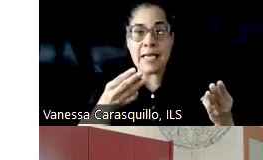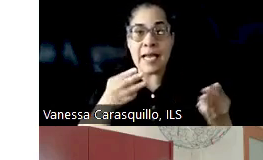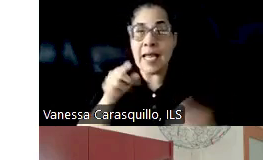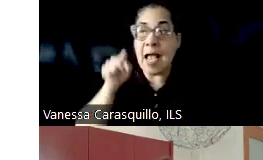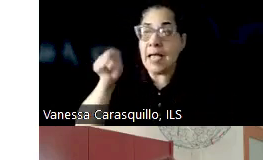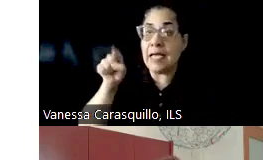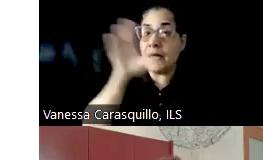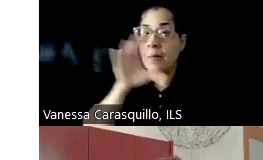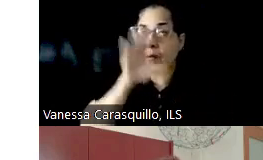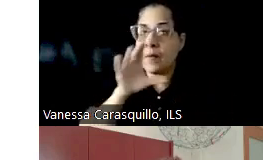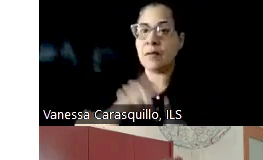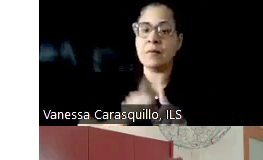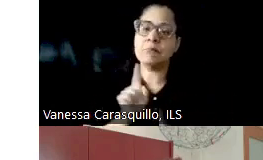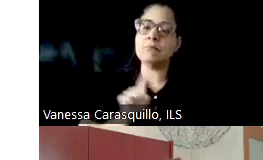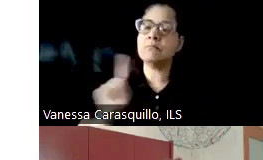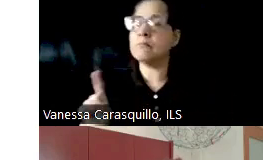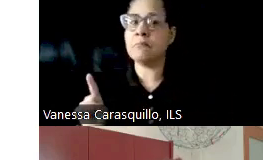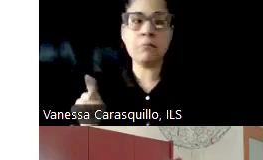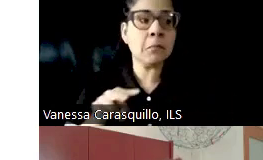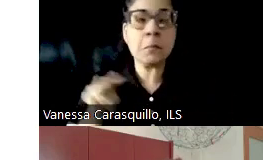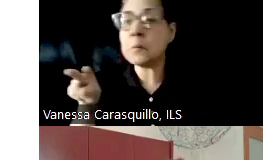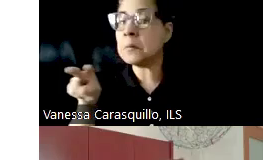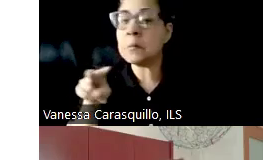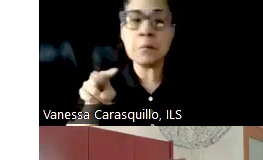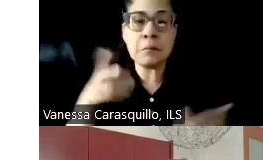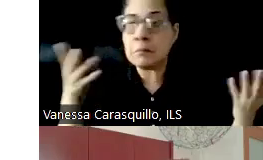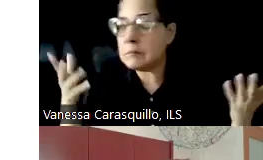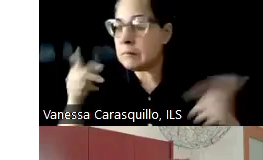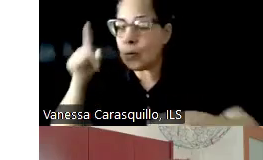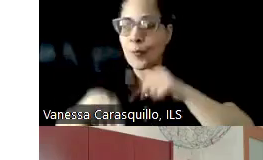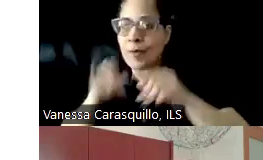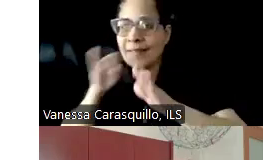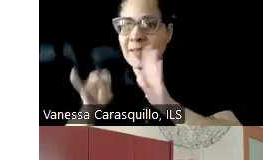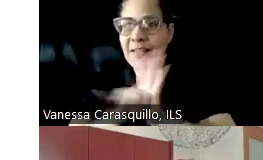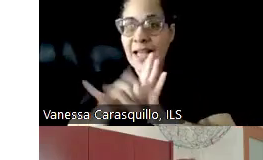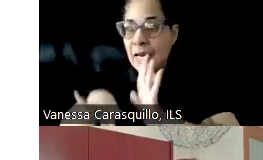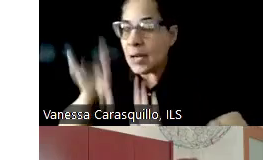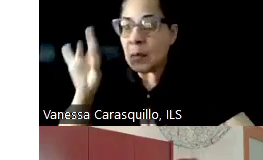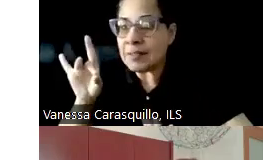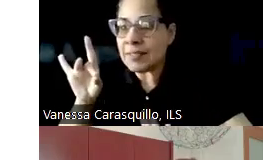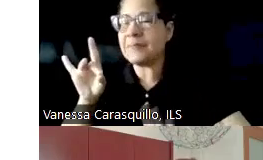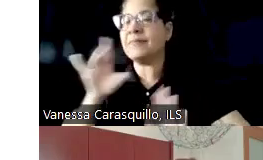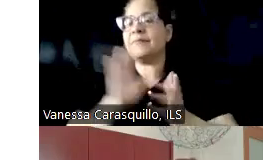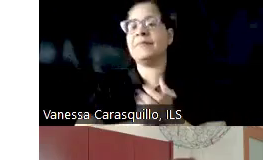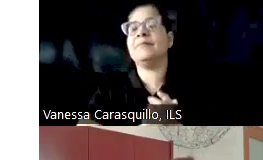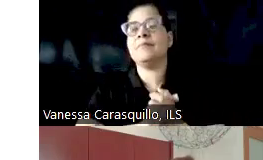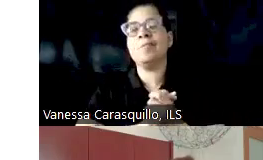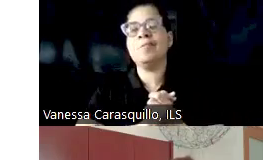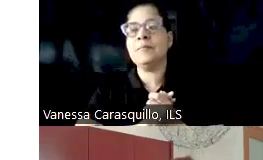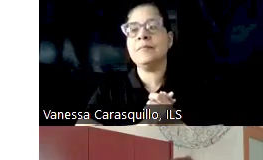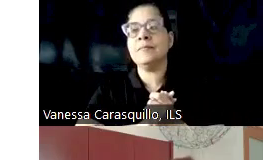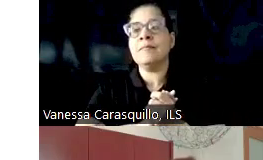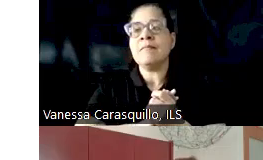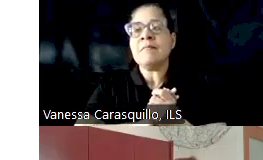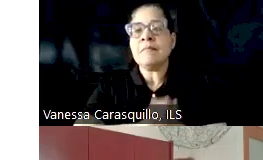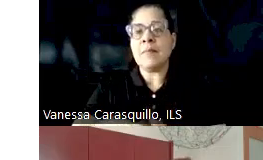busca, y no ven el material, no pueden identificar. Un dato curioso ¿verdad? Del déficit de atención,